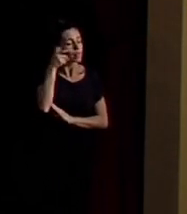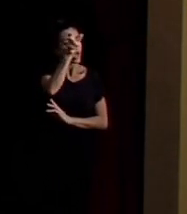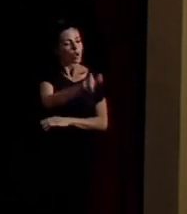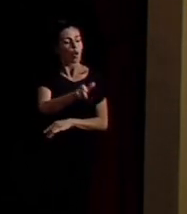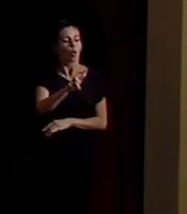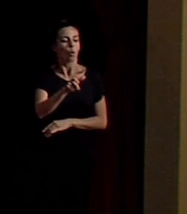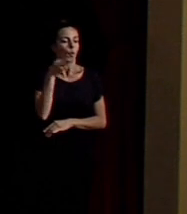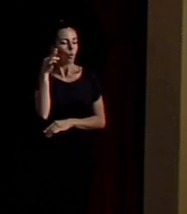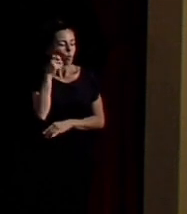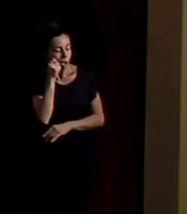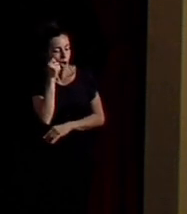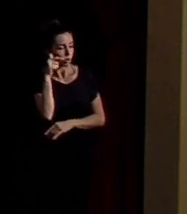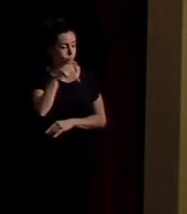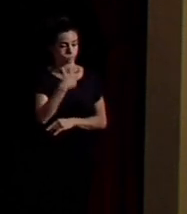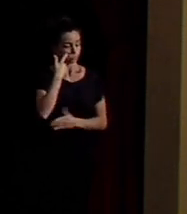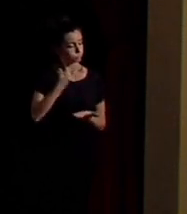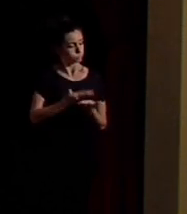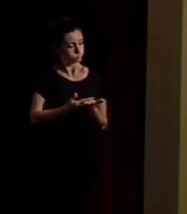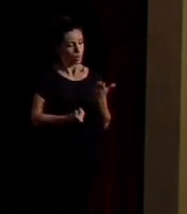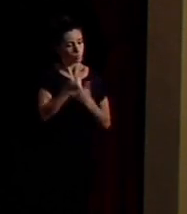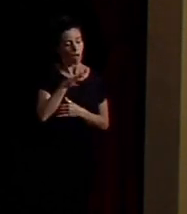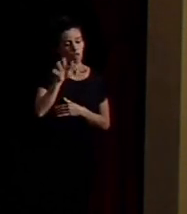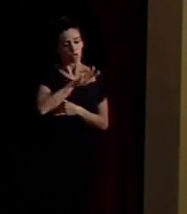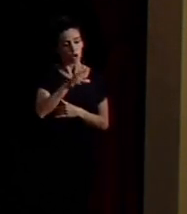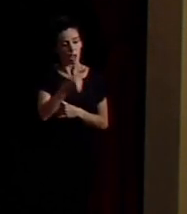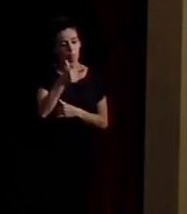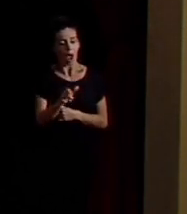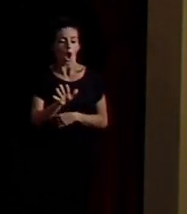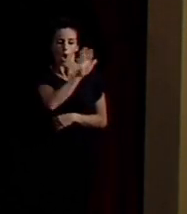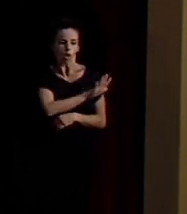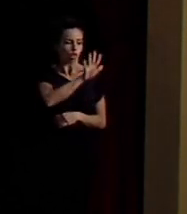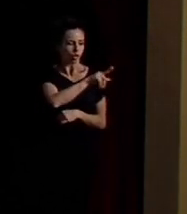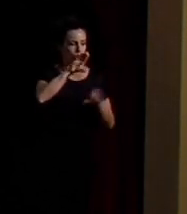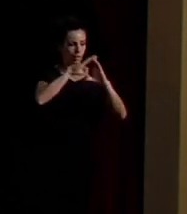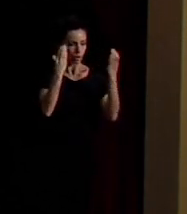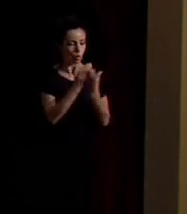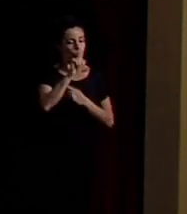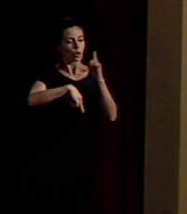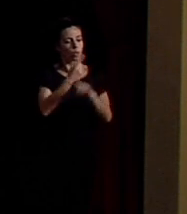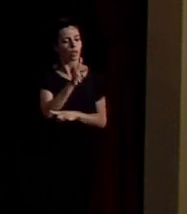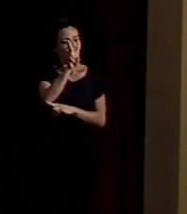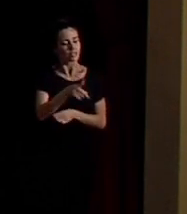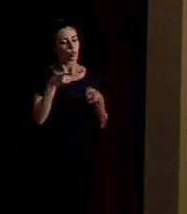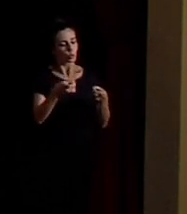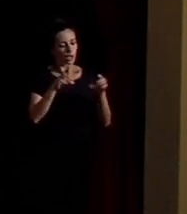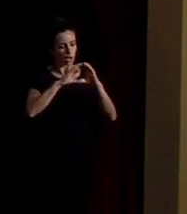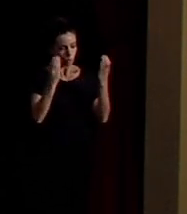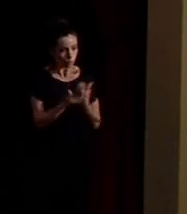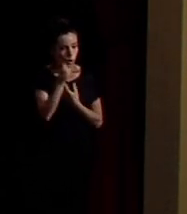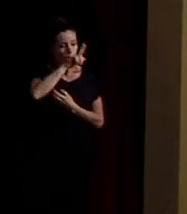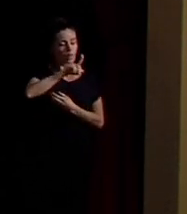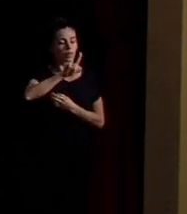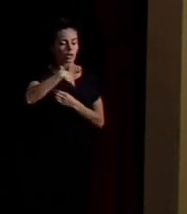se consolida, al menos en la parte más occidental del mundo, tras la Segunda Guerra Mundial y a partir de la Declaración Universal de Derechos